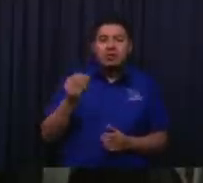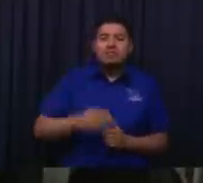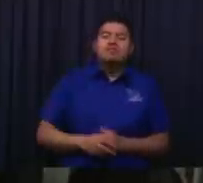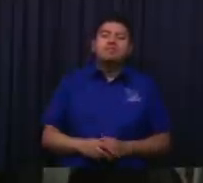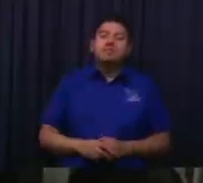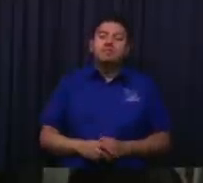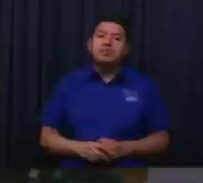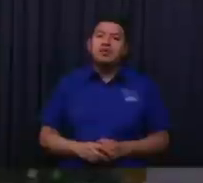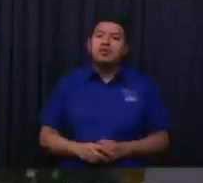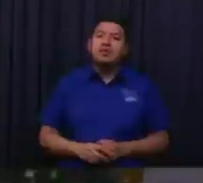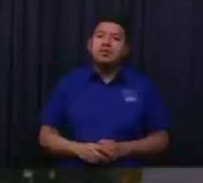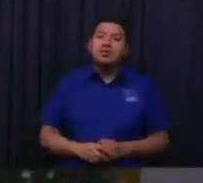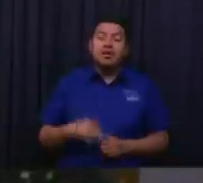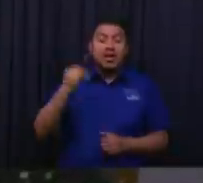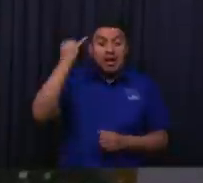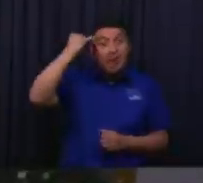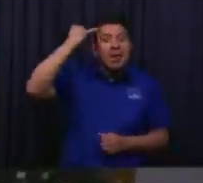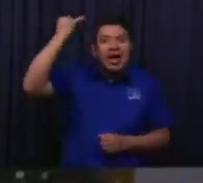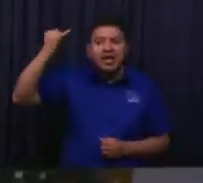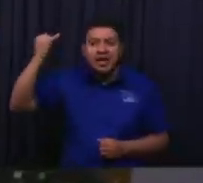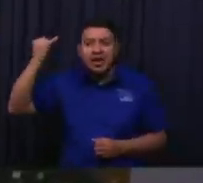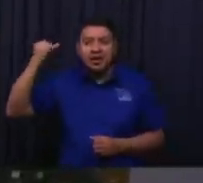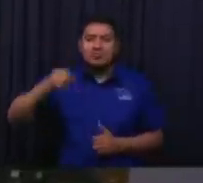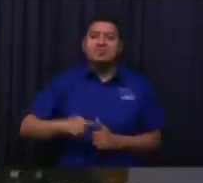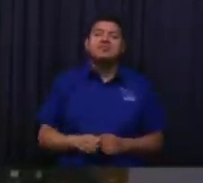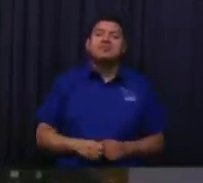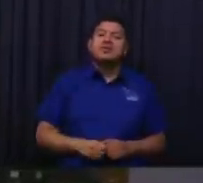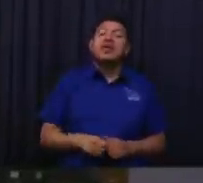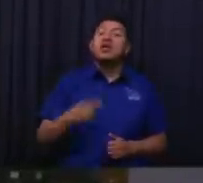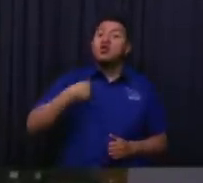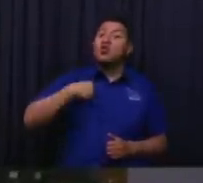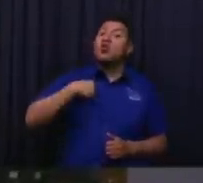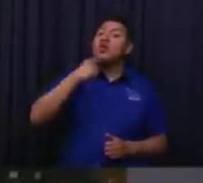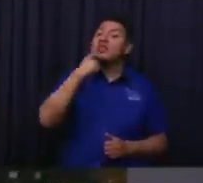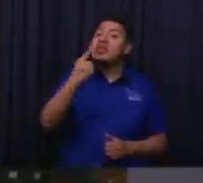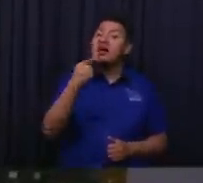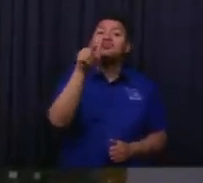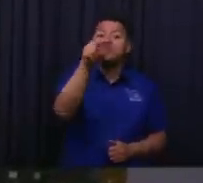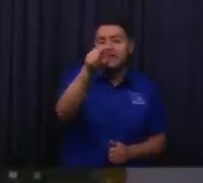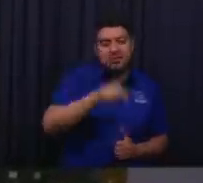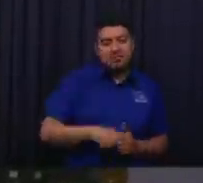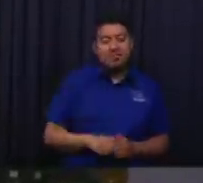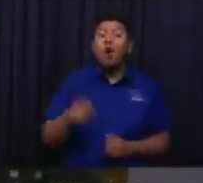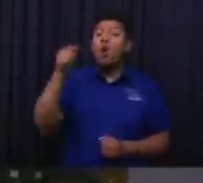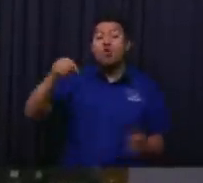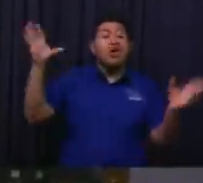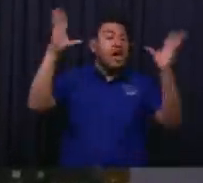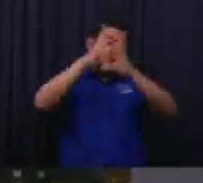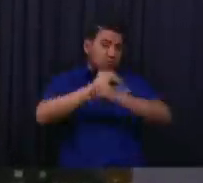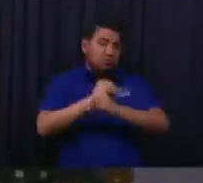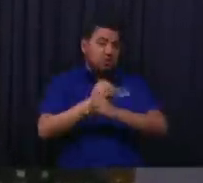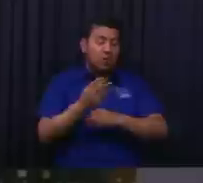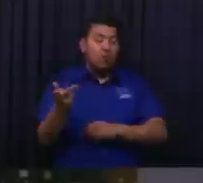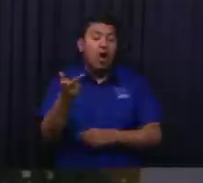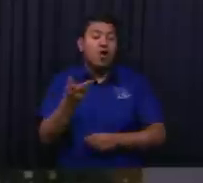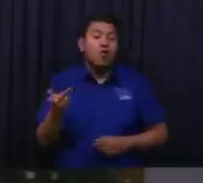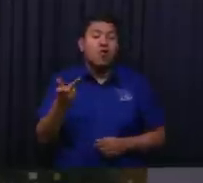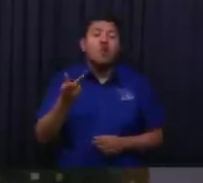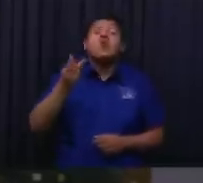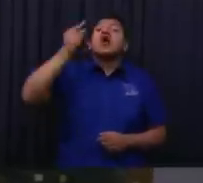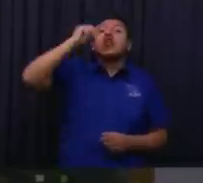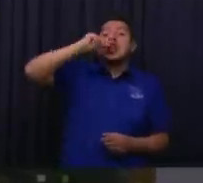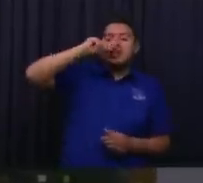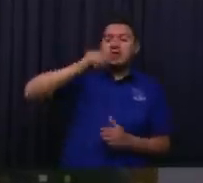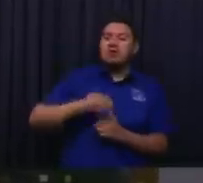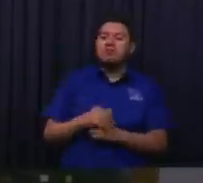que hoy en la noche ahí se echa su copita de vino, ¿ah? Yo creo que usted dice: este ya no